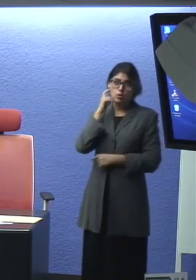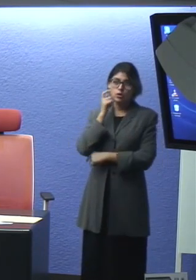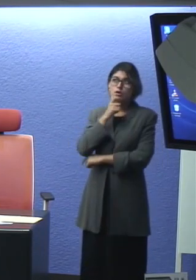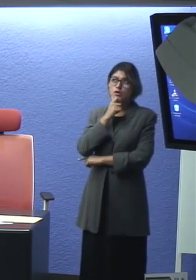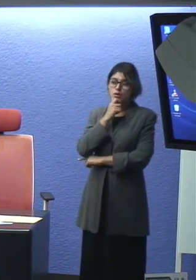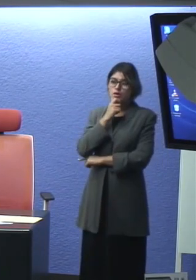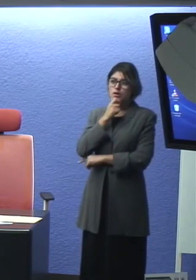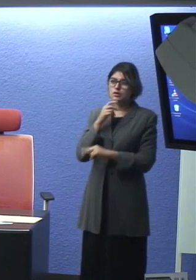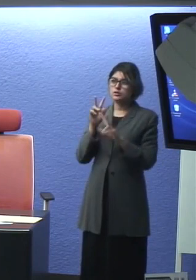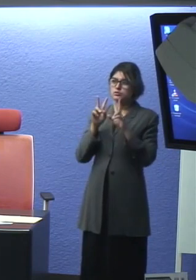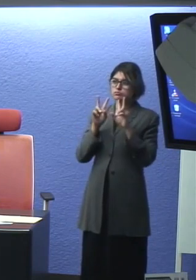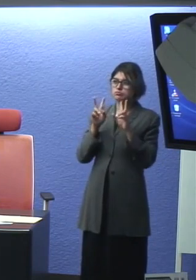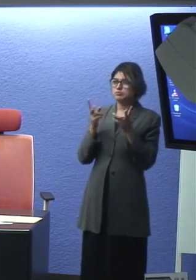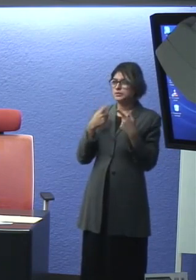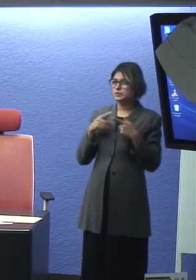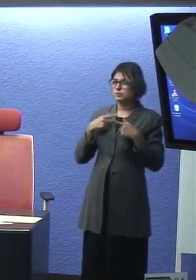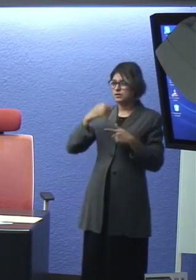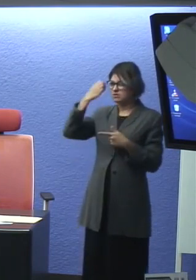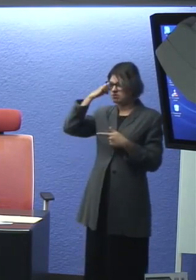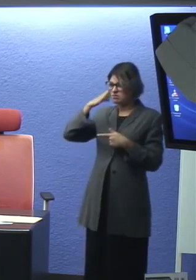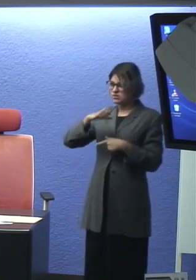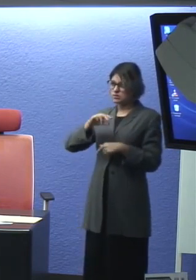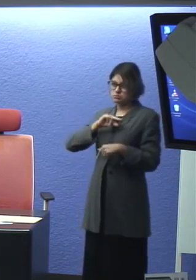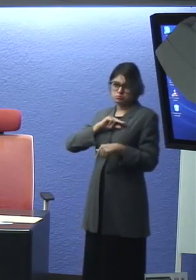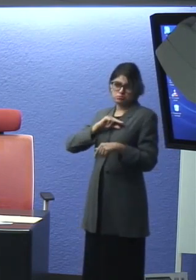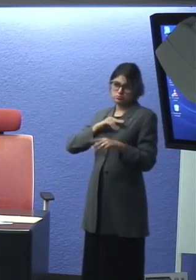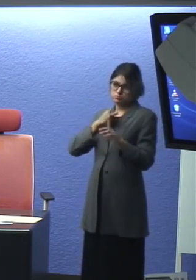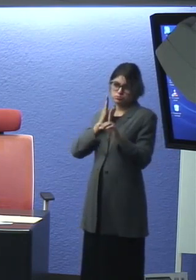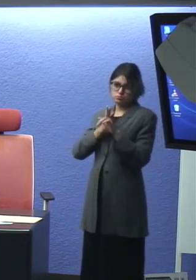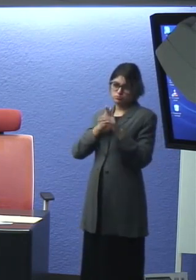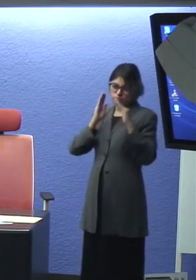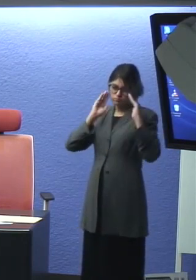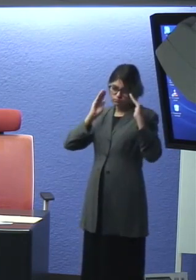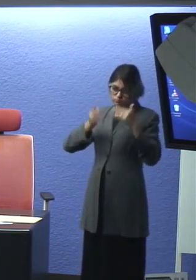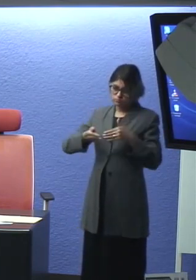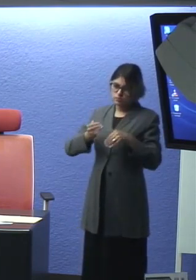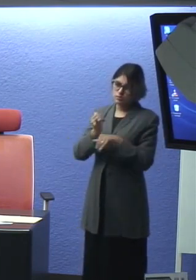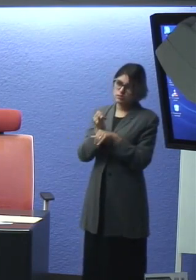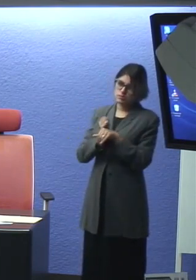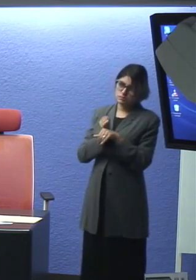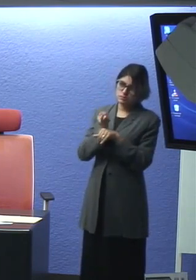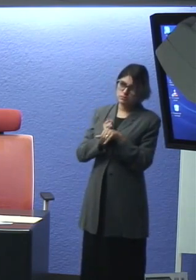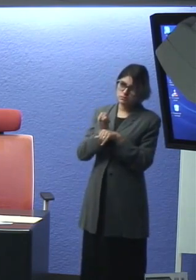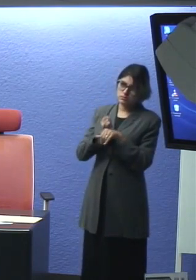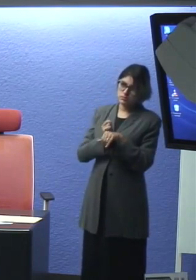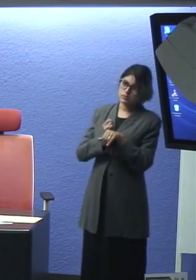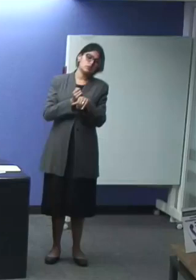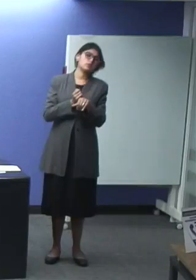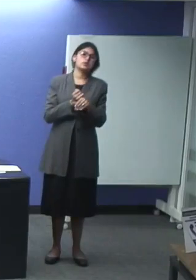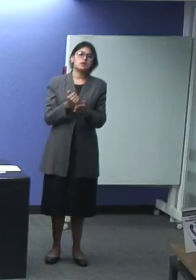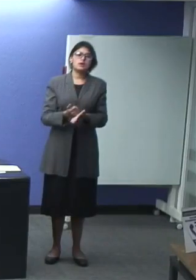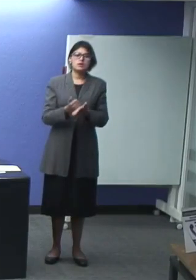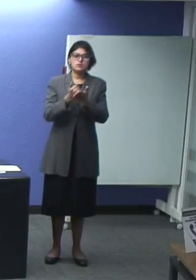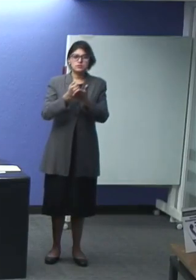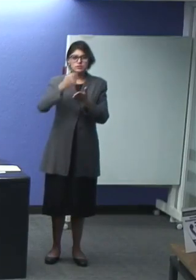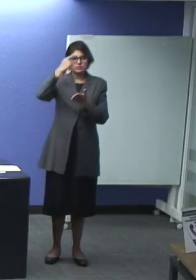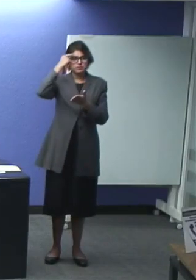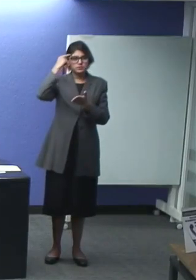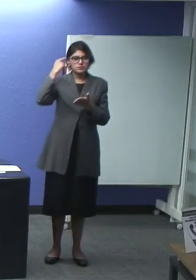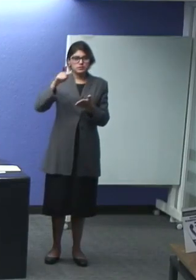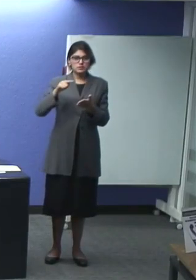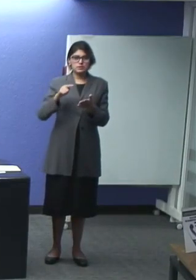se dedica a la investigación, y que den prioridad a personificar y a clasificar y a